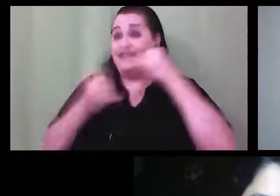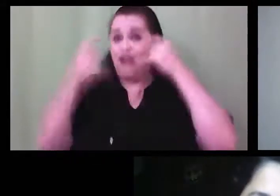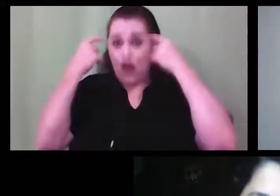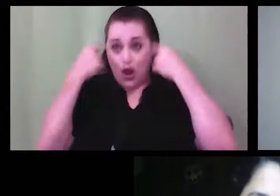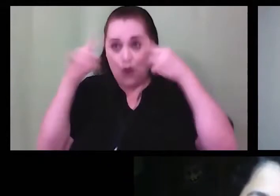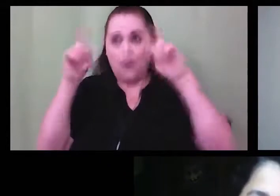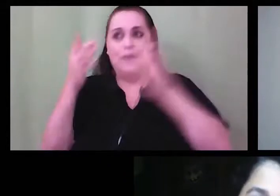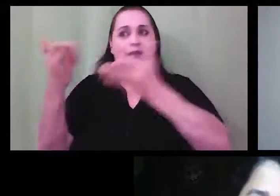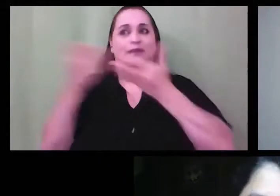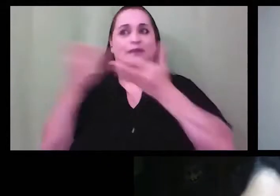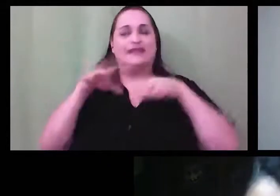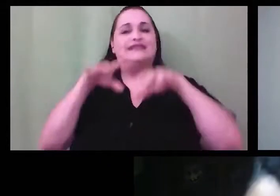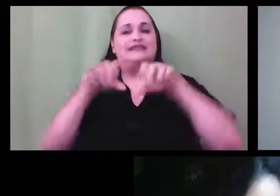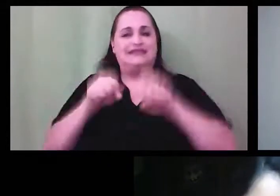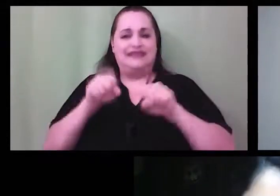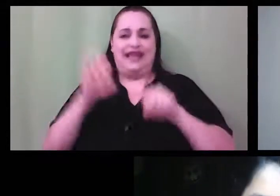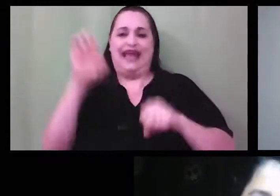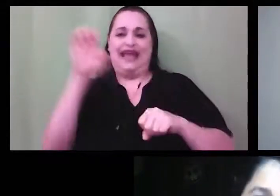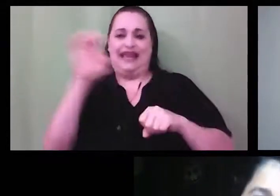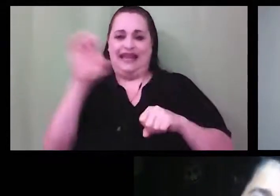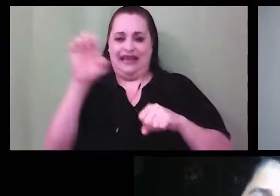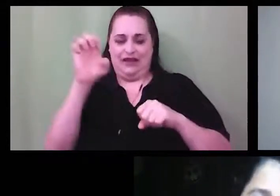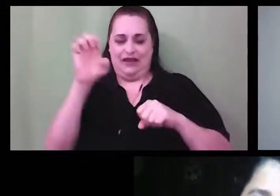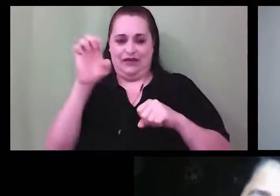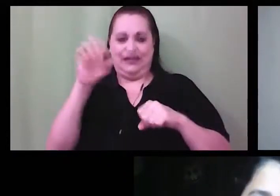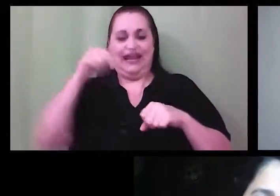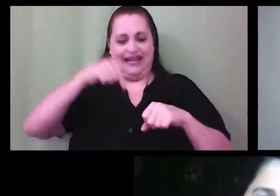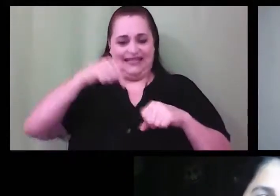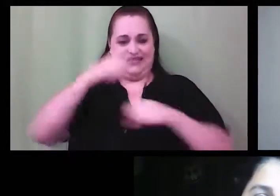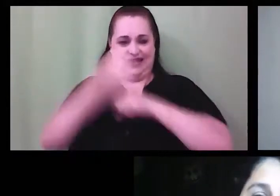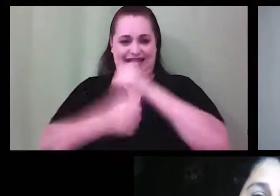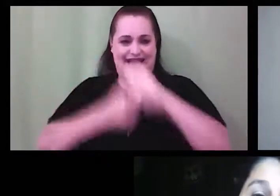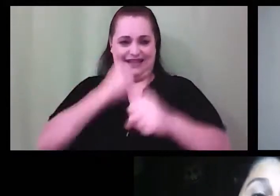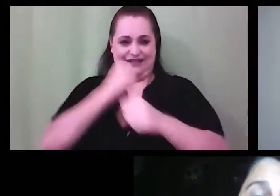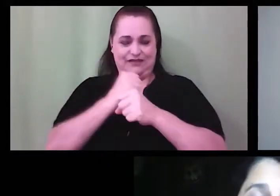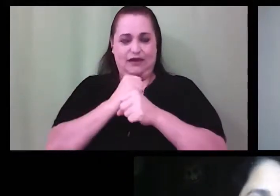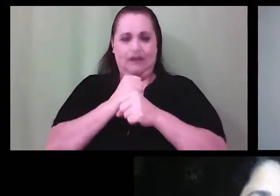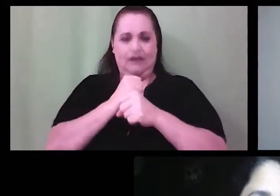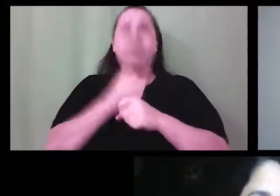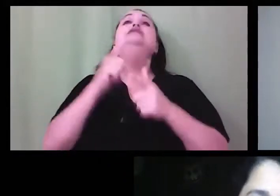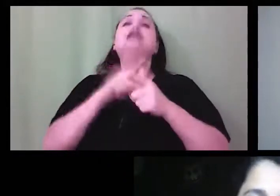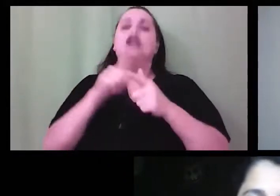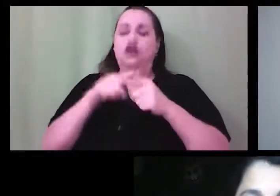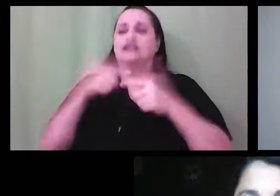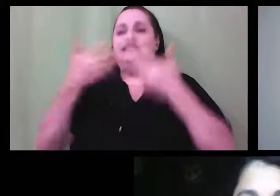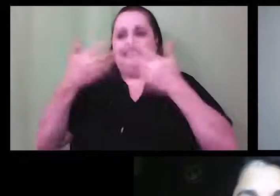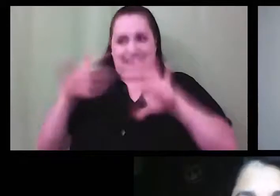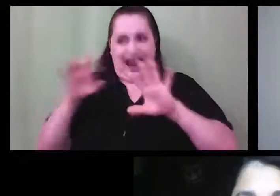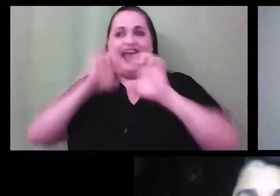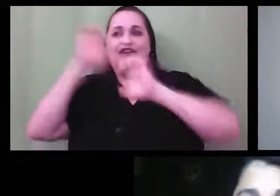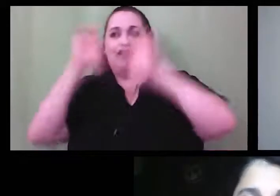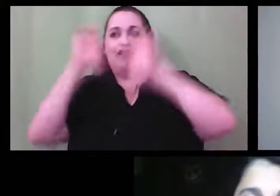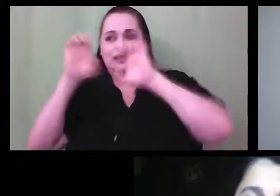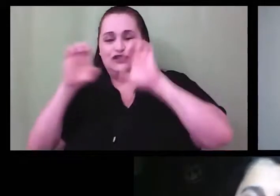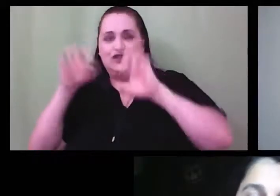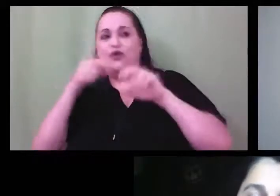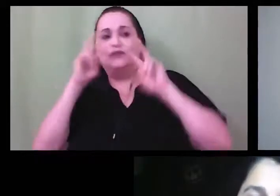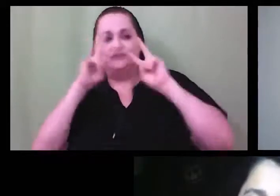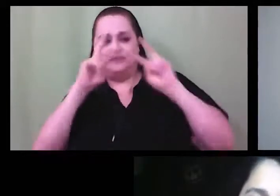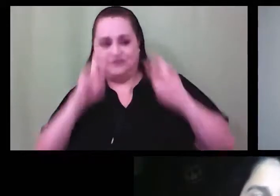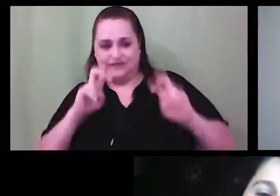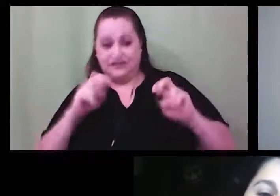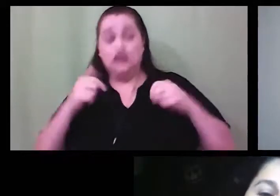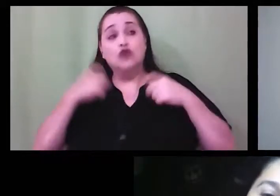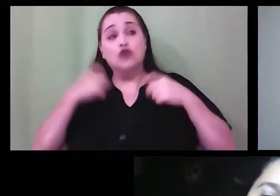una cita para enero de este año. Entonces ya me lo evaluaron y yo les dije, yo la opción que